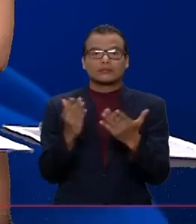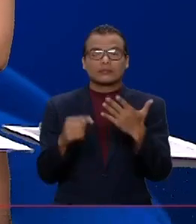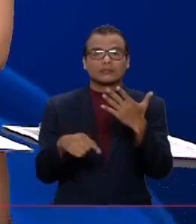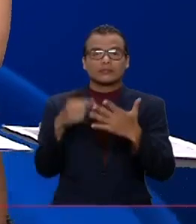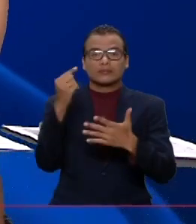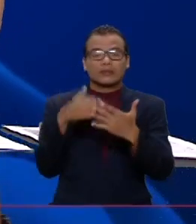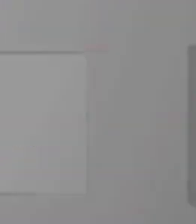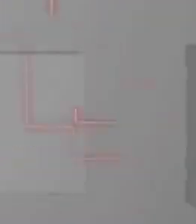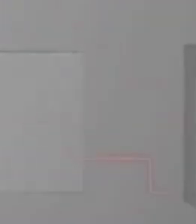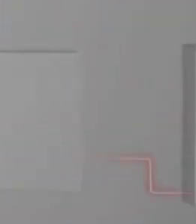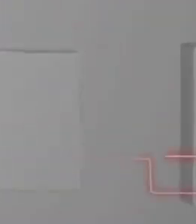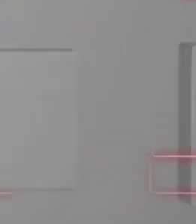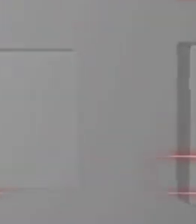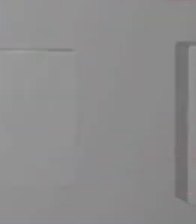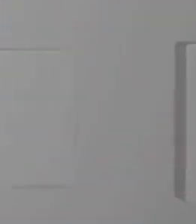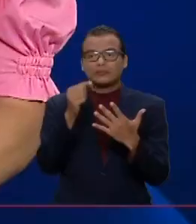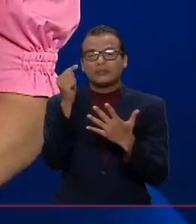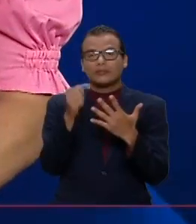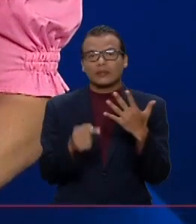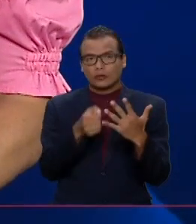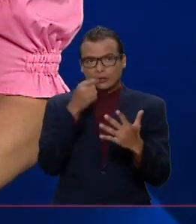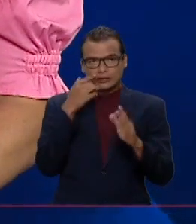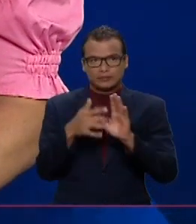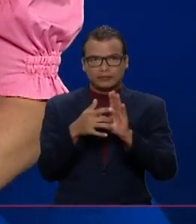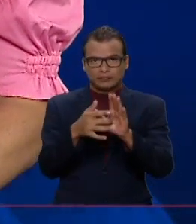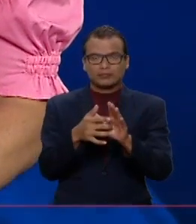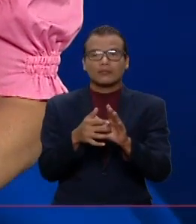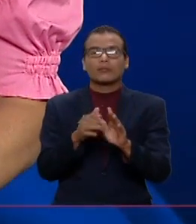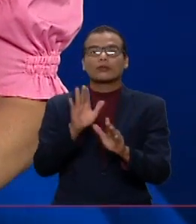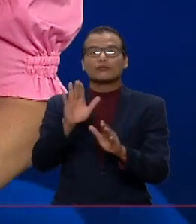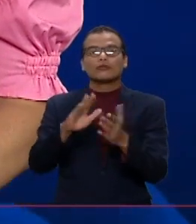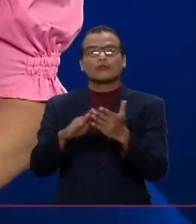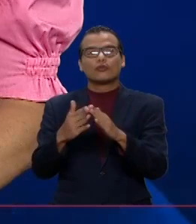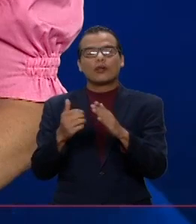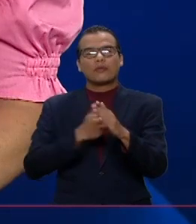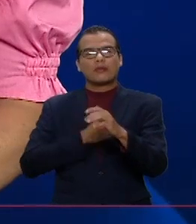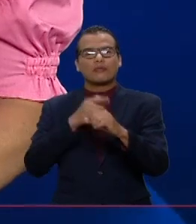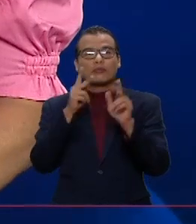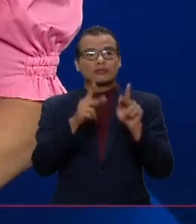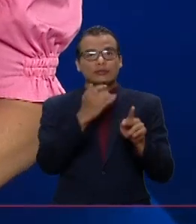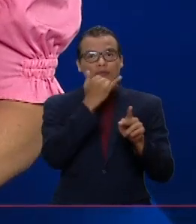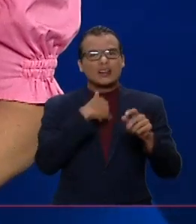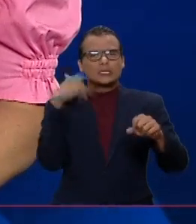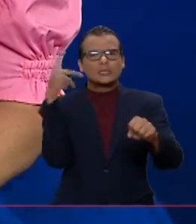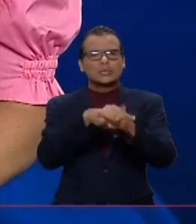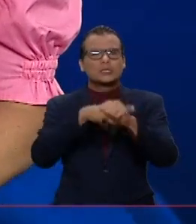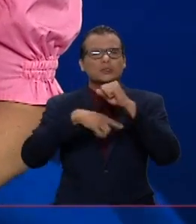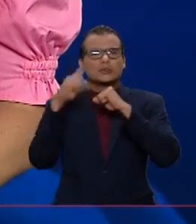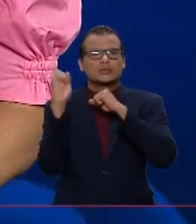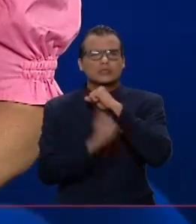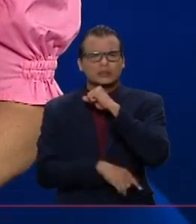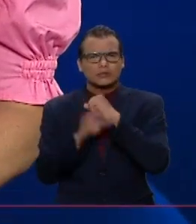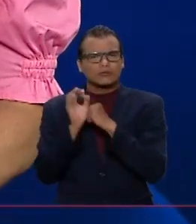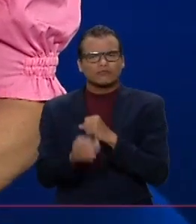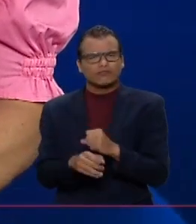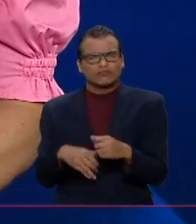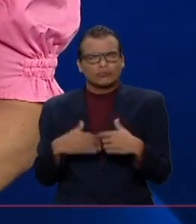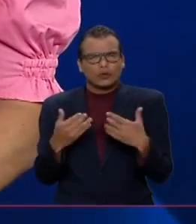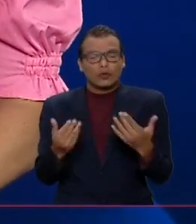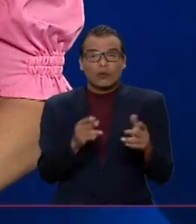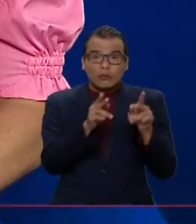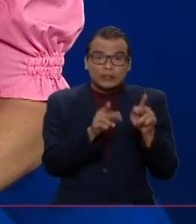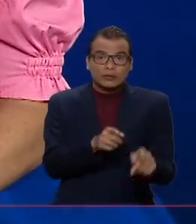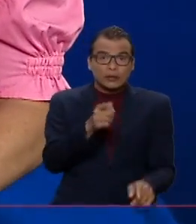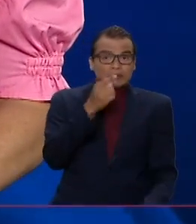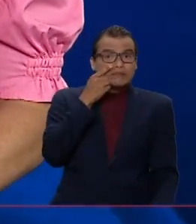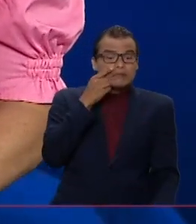Mucha atención, otro caso de justicia por mano propia se registró esta tarde en la capital vallecaucana. La comunidad atacó con piedras y a